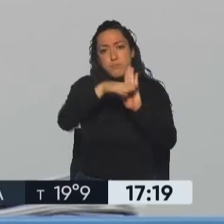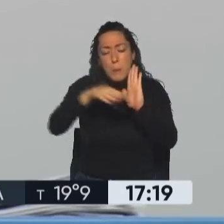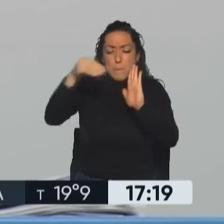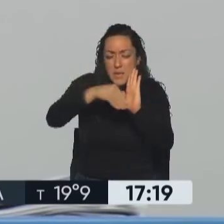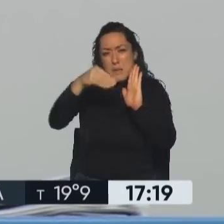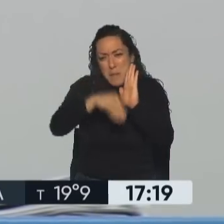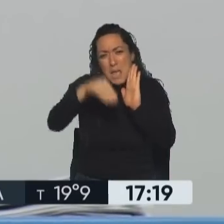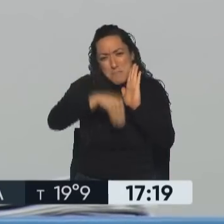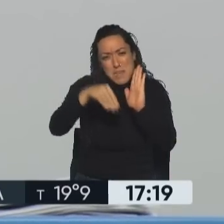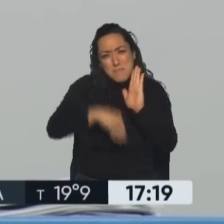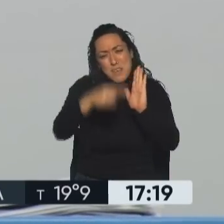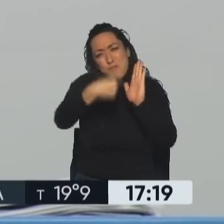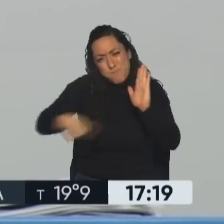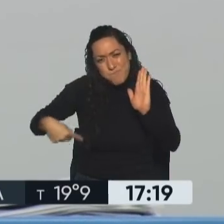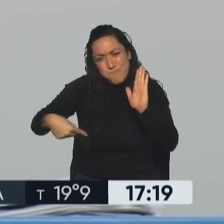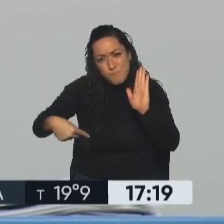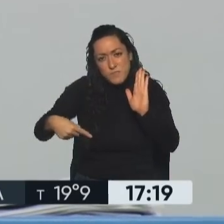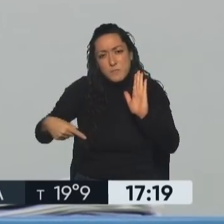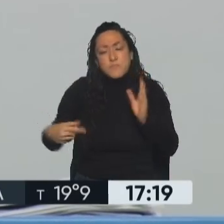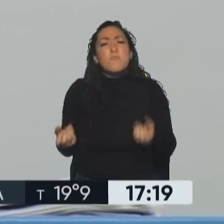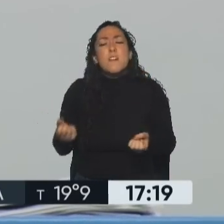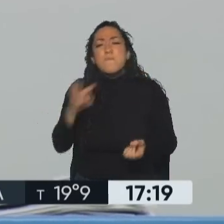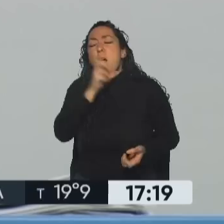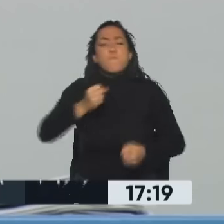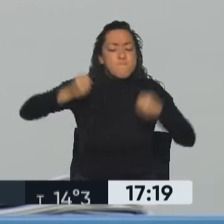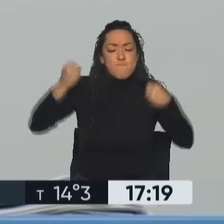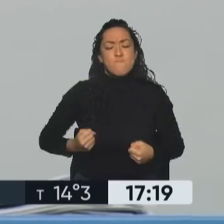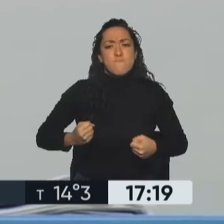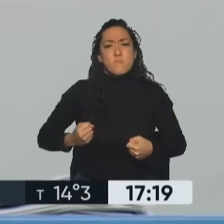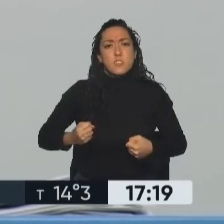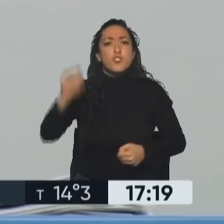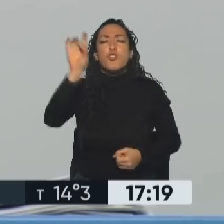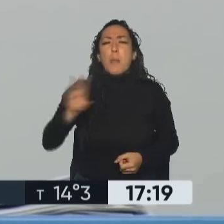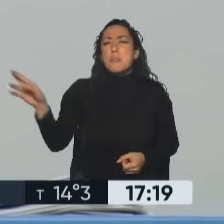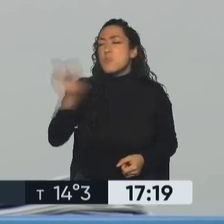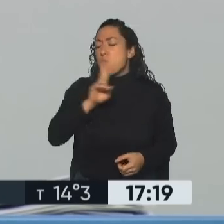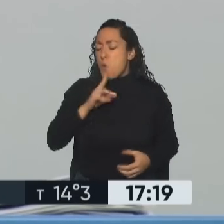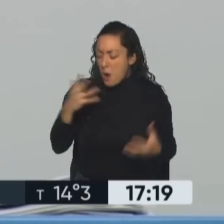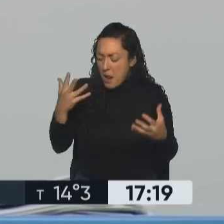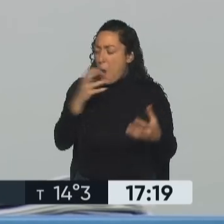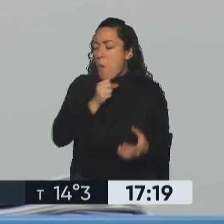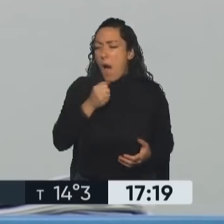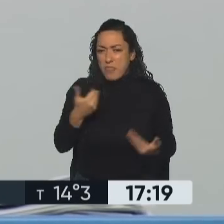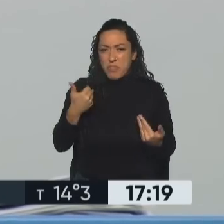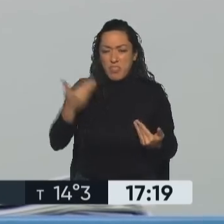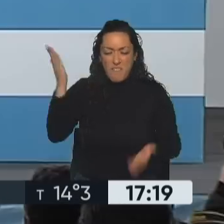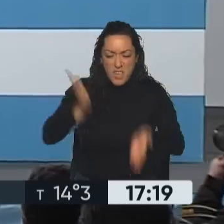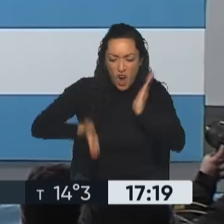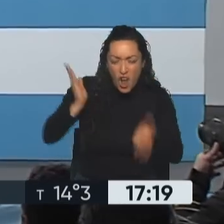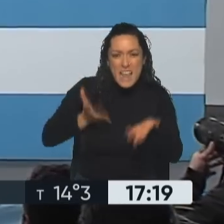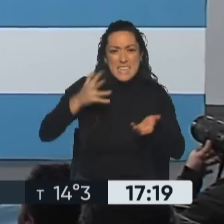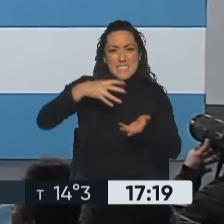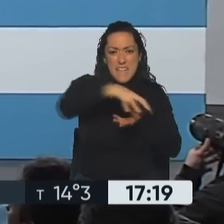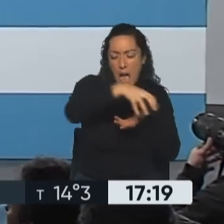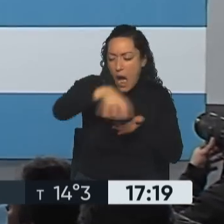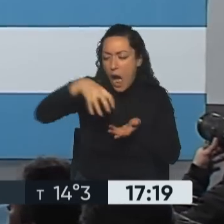y sigue. Y la que se bancó por el solo hecho de ser mujer, la violencia que ejercieron desde los